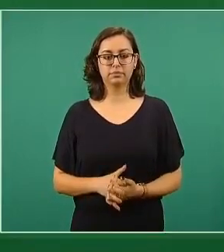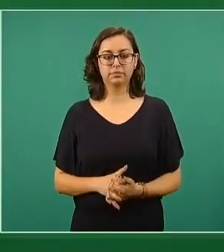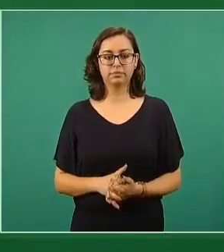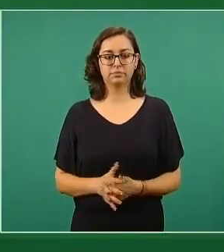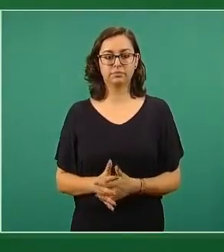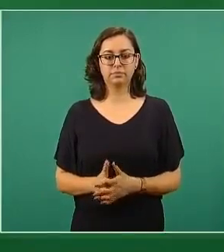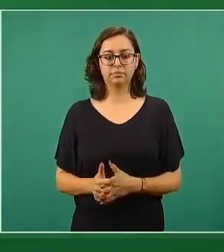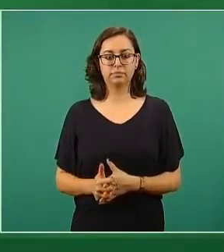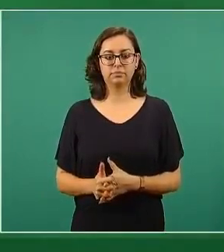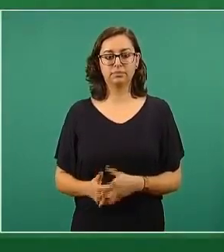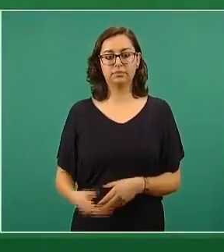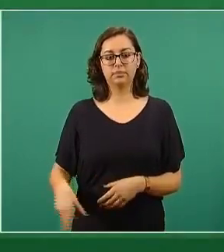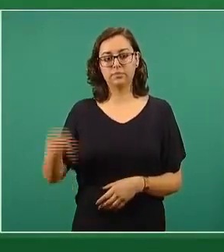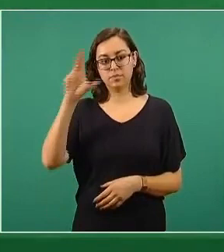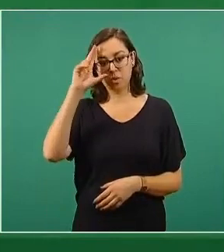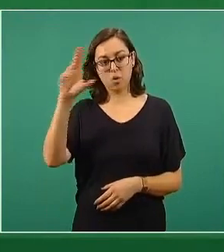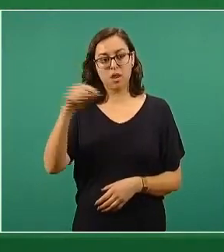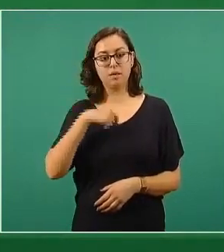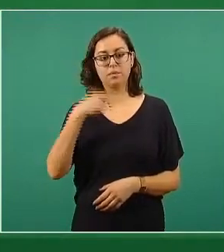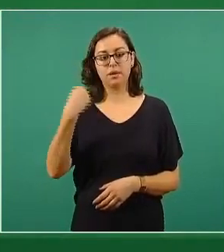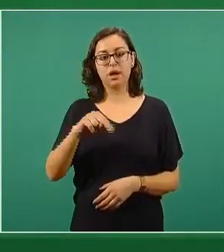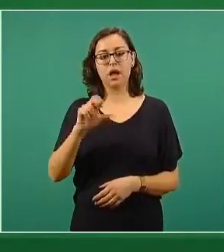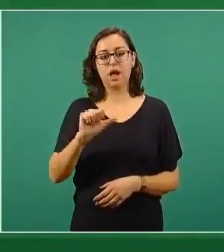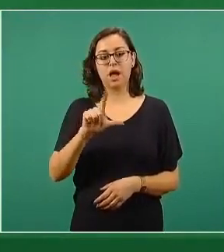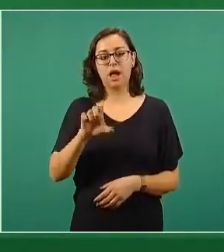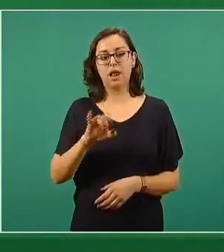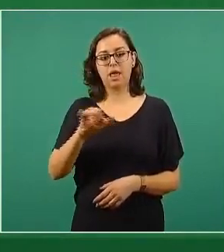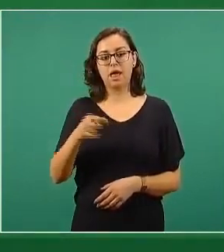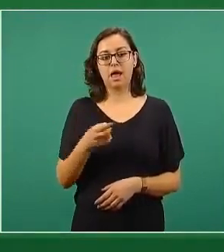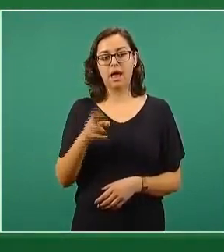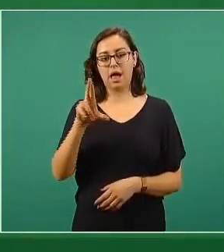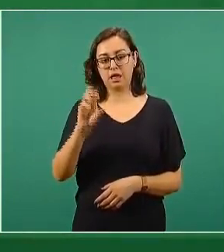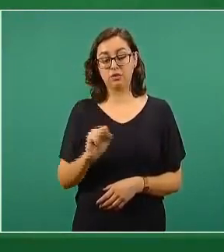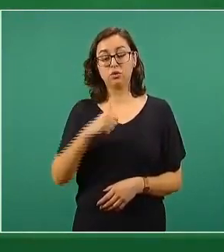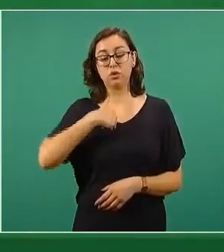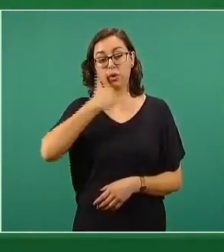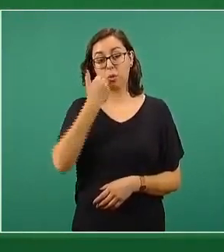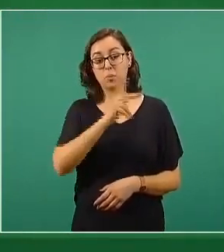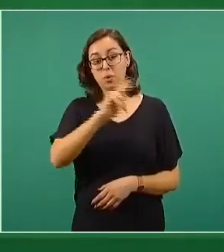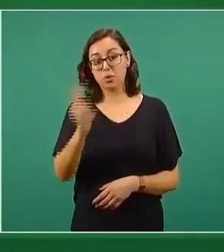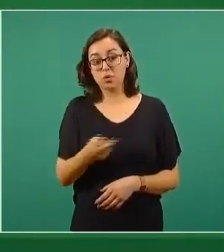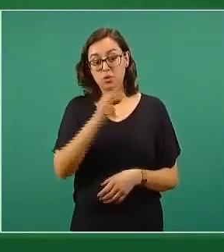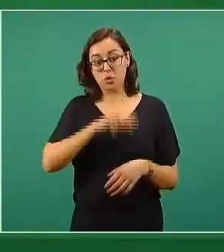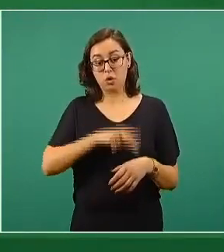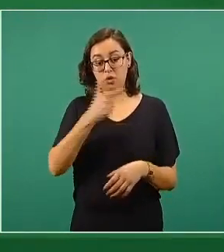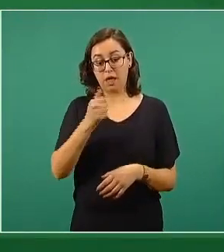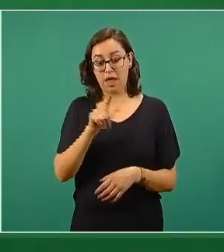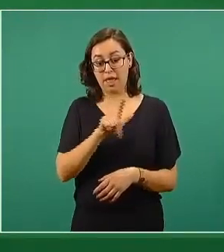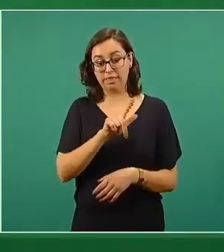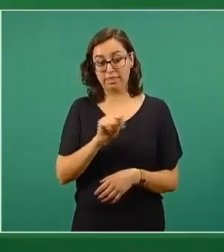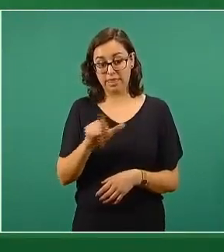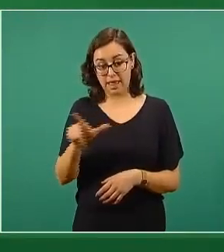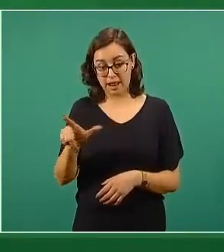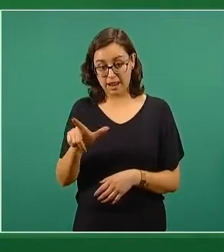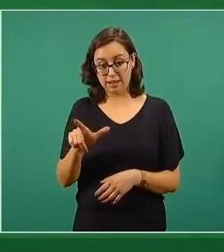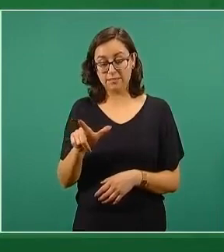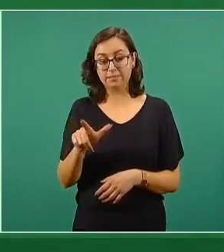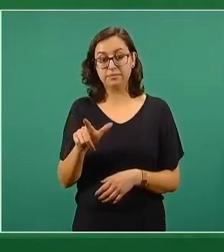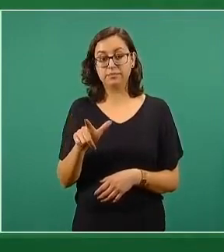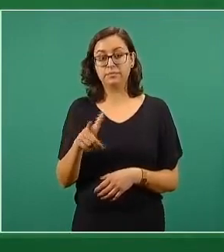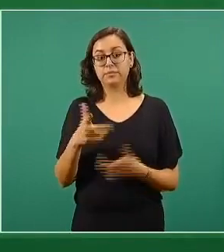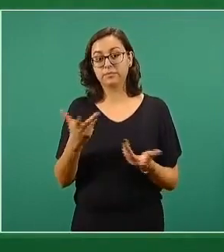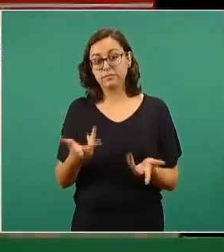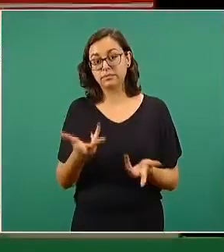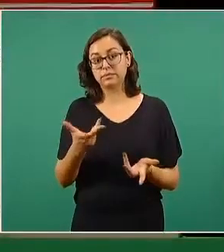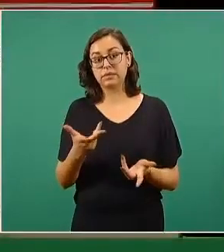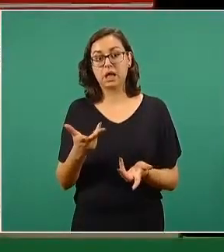Hola, soy Alejandro de La Tejera y quiero preguntarle al doctor Hugo López-Gatell si falta mucho todavía para que podamos comprar